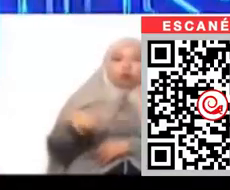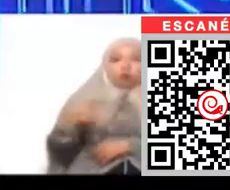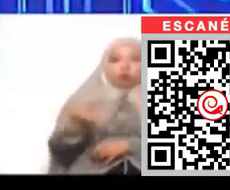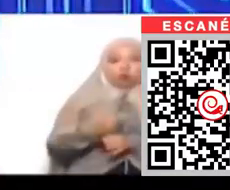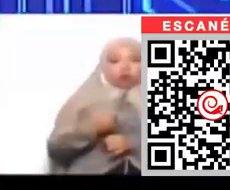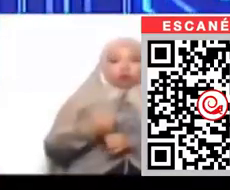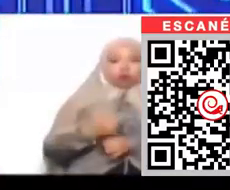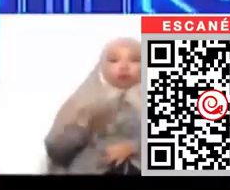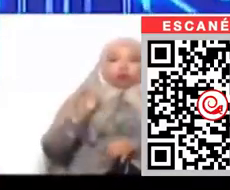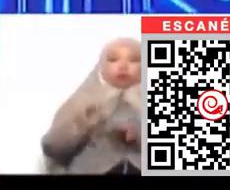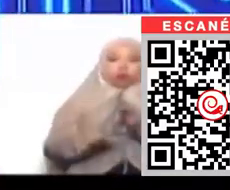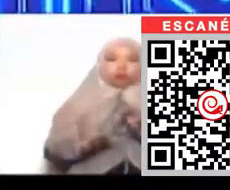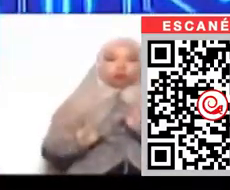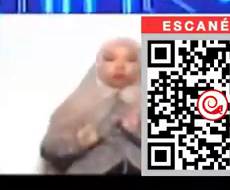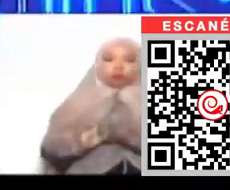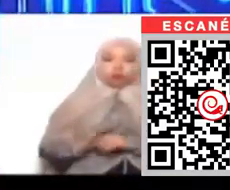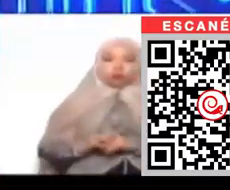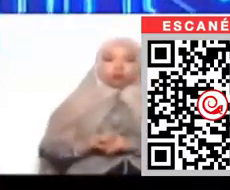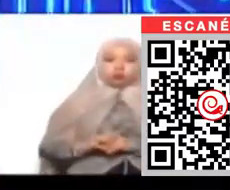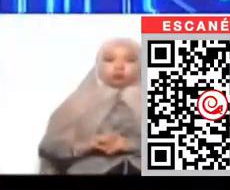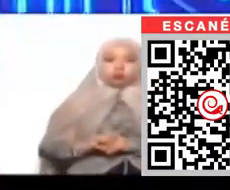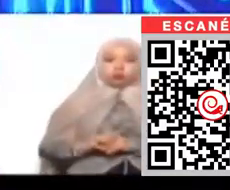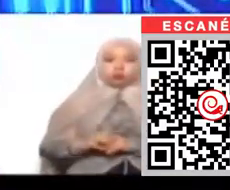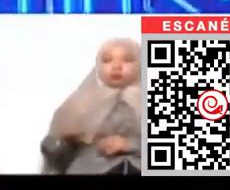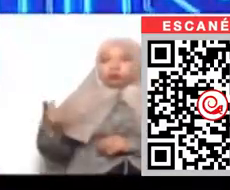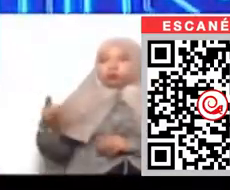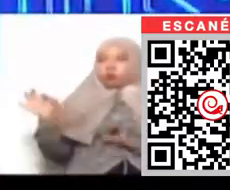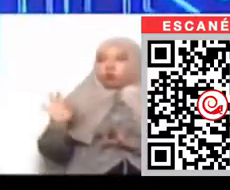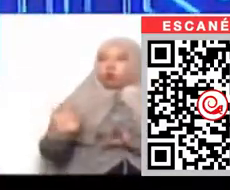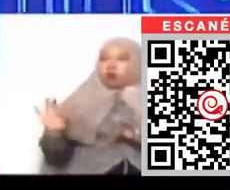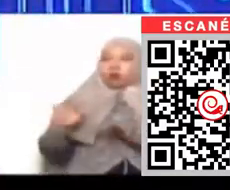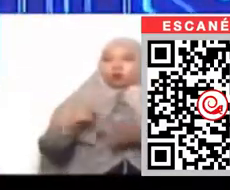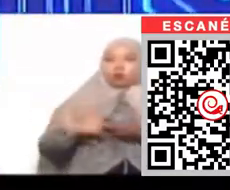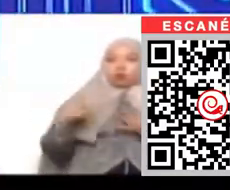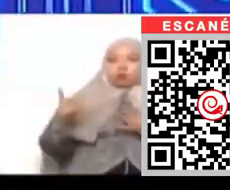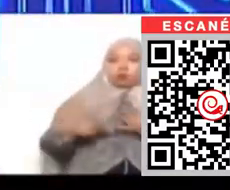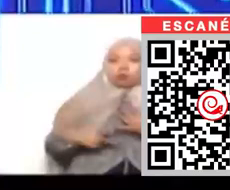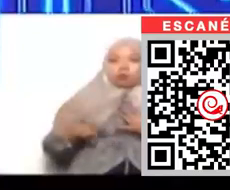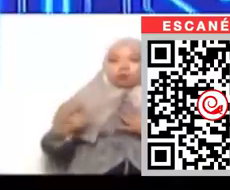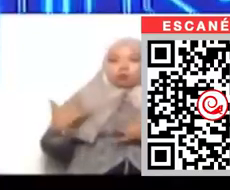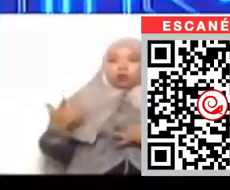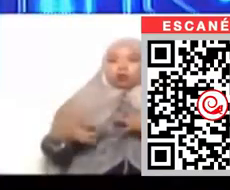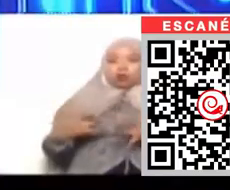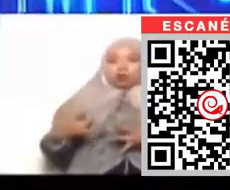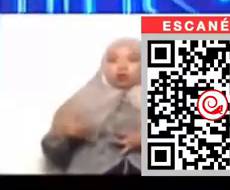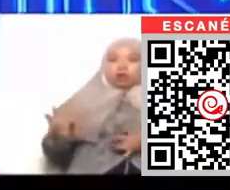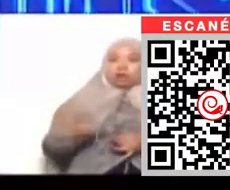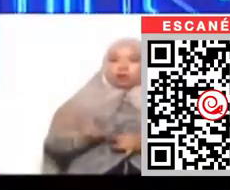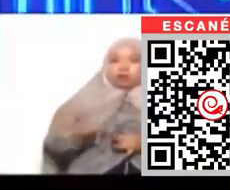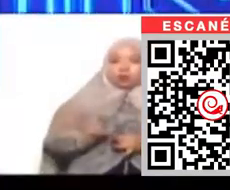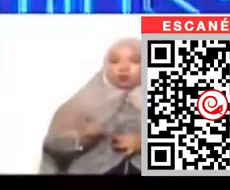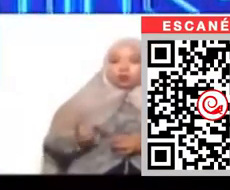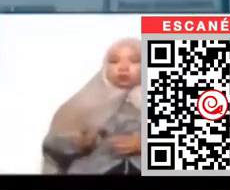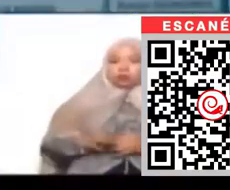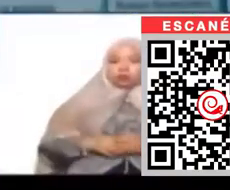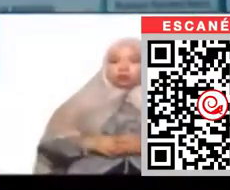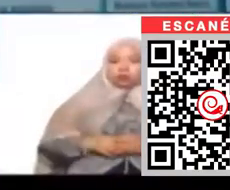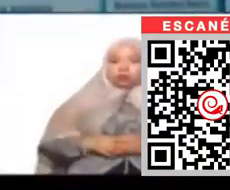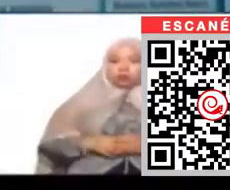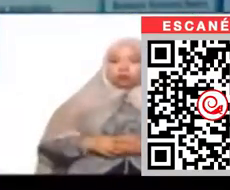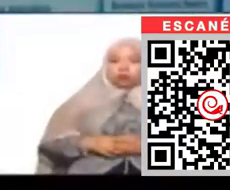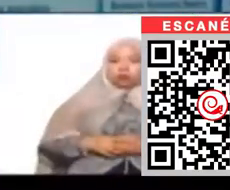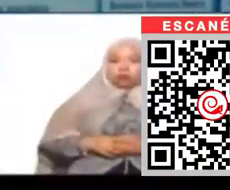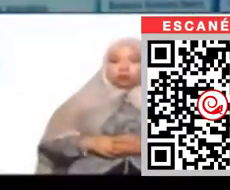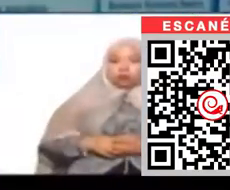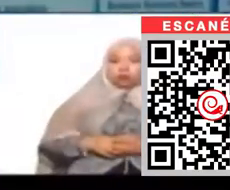¿Las guarimbas? Siempre ha sido. ¿La zozobra? Su único plan es hacerle daño al país para tratar